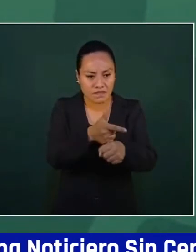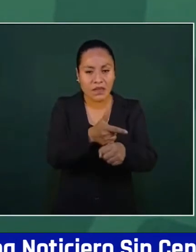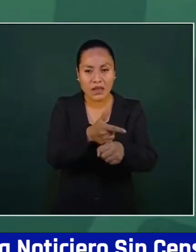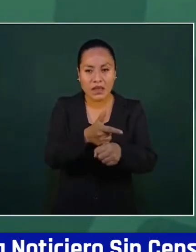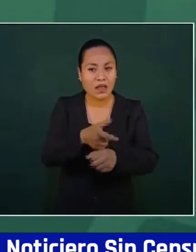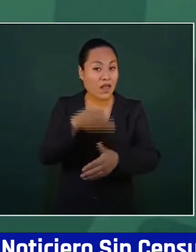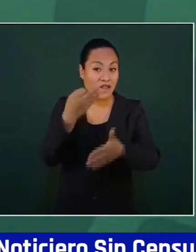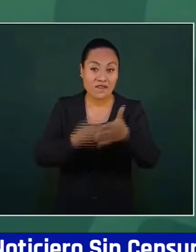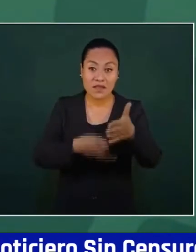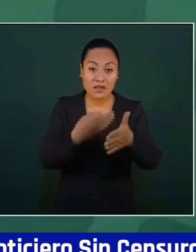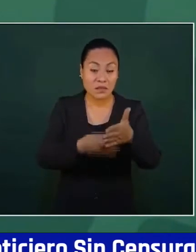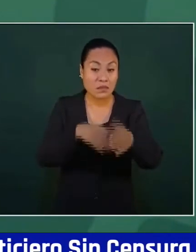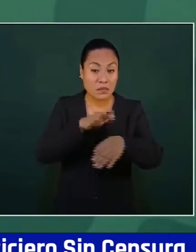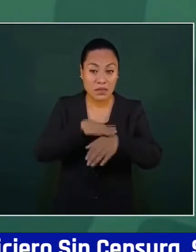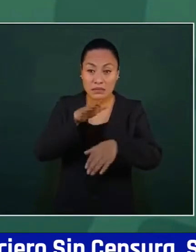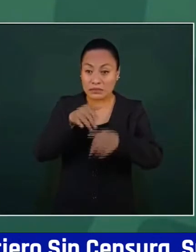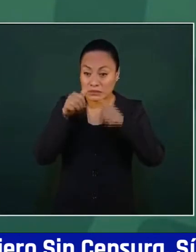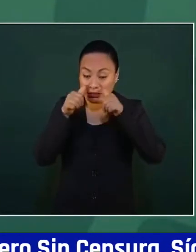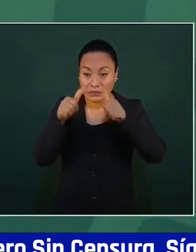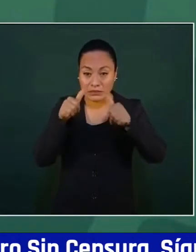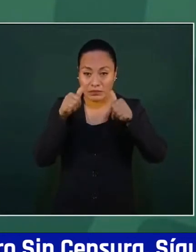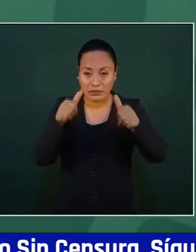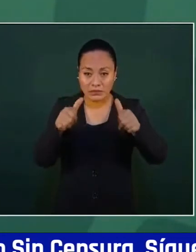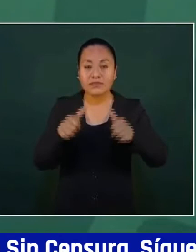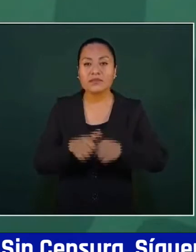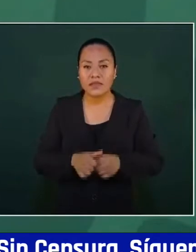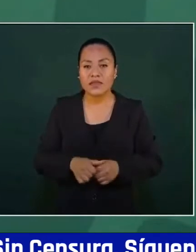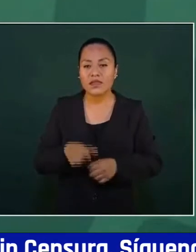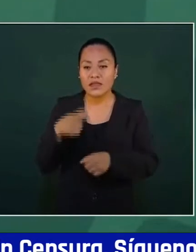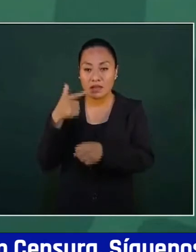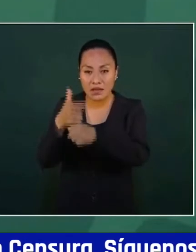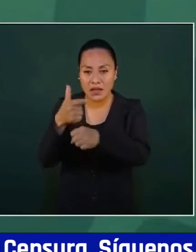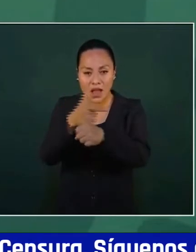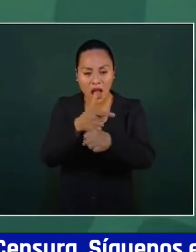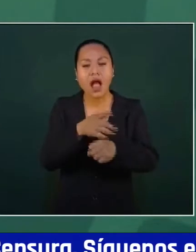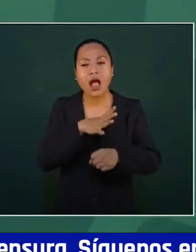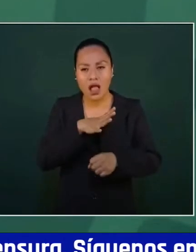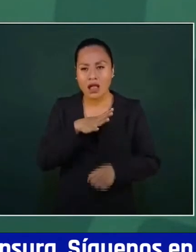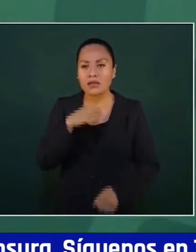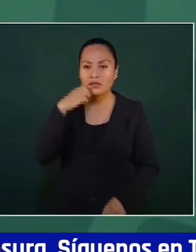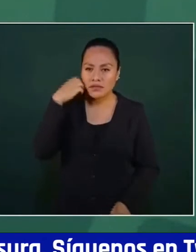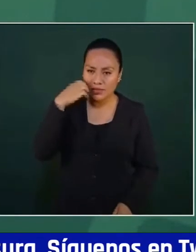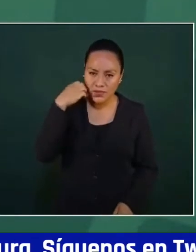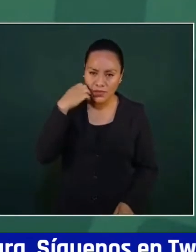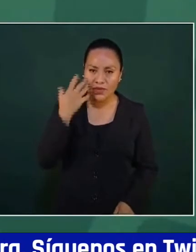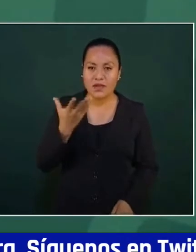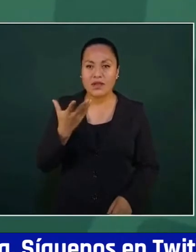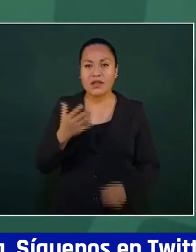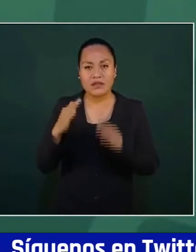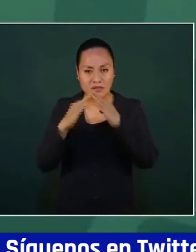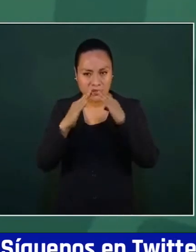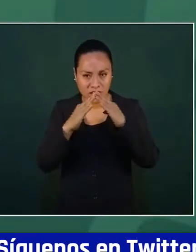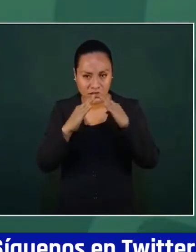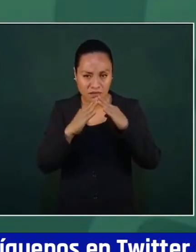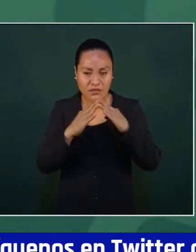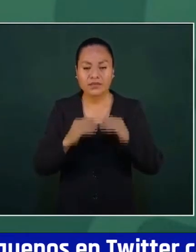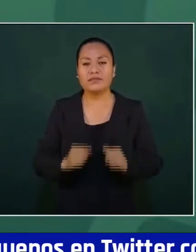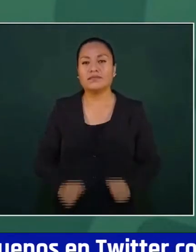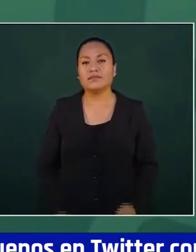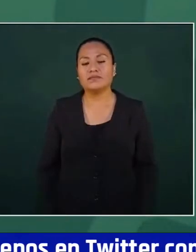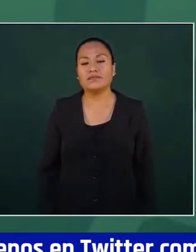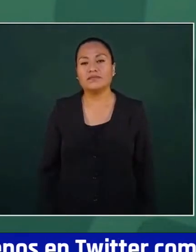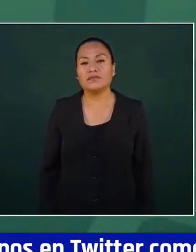estar faltando por atender. Tenemos ya identificadas algunas escuelas, viviendas, sobre todo,